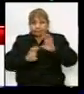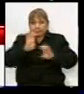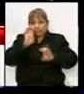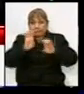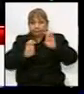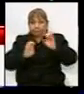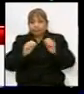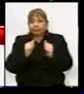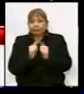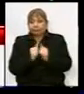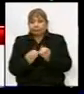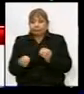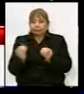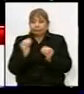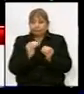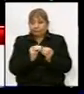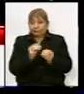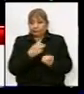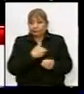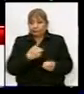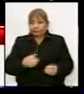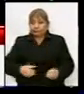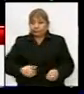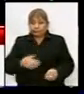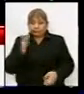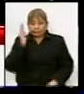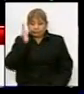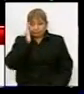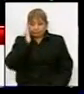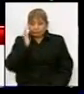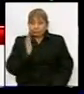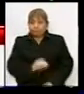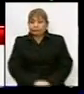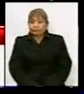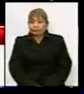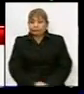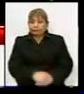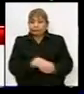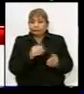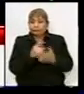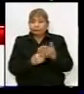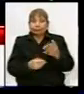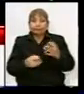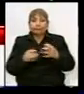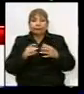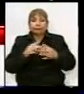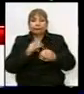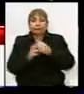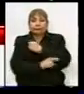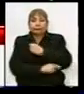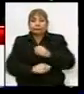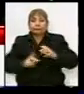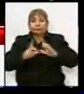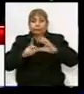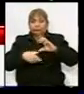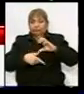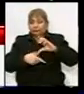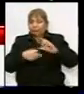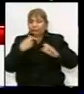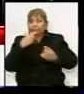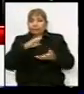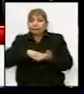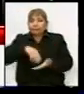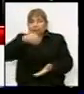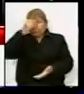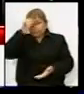señor presidente tendríamos que saber por ejemplo qué país de latinoamérica o qué país de término américa es el que aprueba